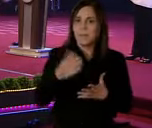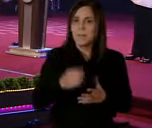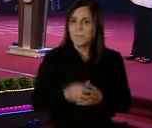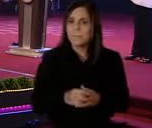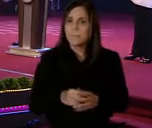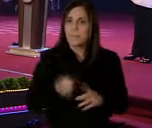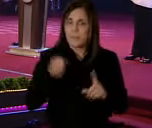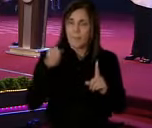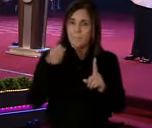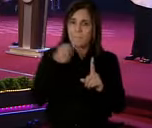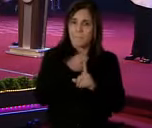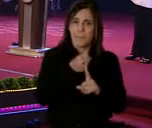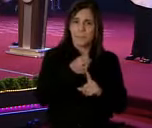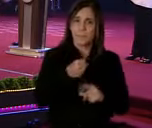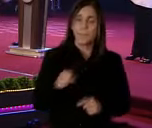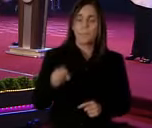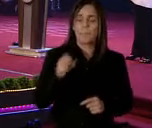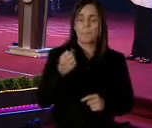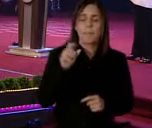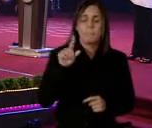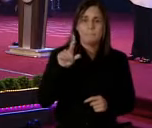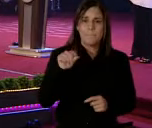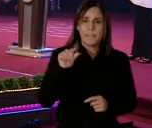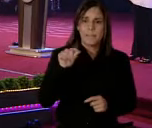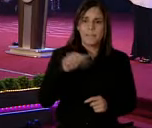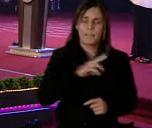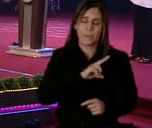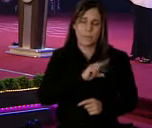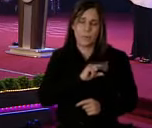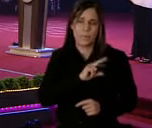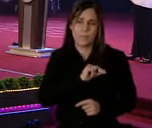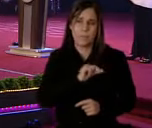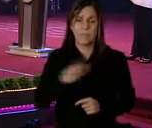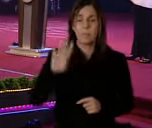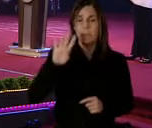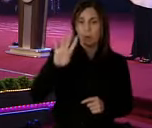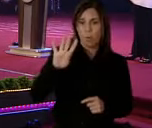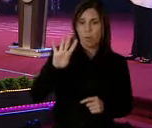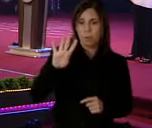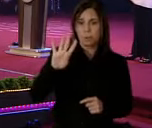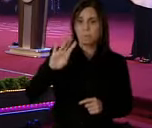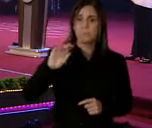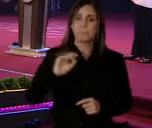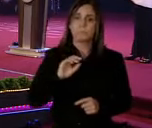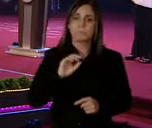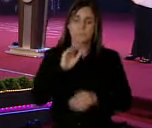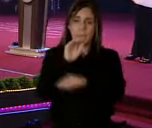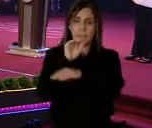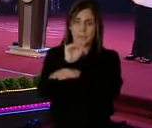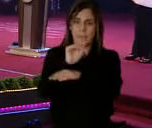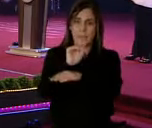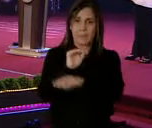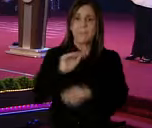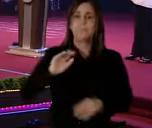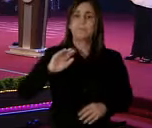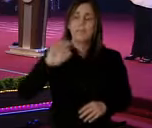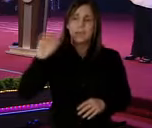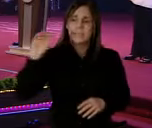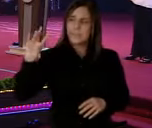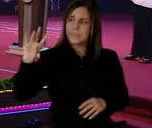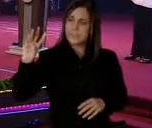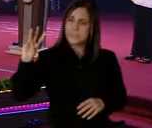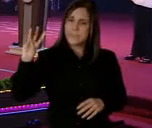20 de noviembre. De 4 a 6, va a ser ahí en la Gardenia. Vamos a tener grupo invitado.